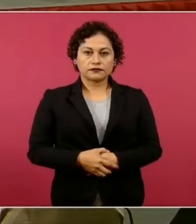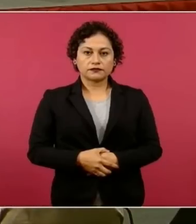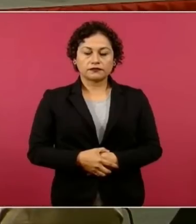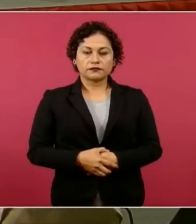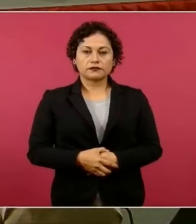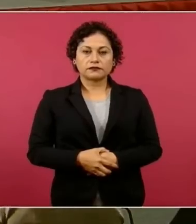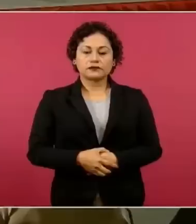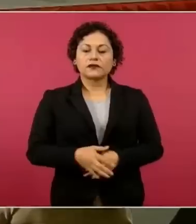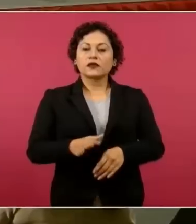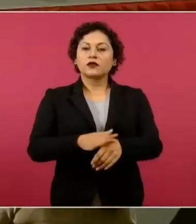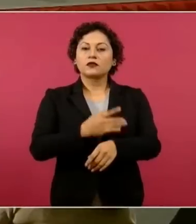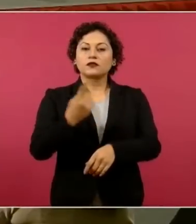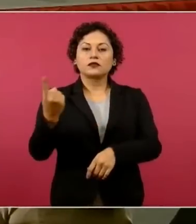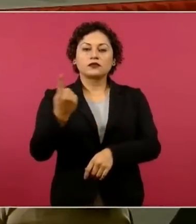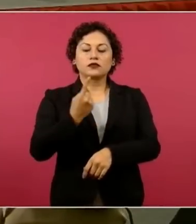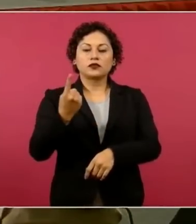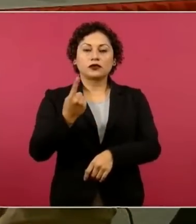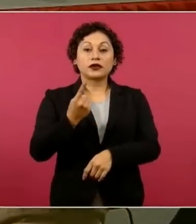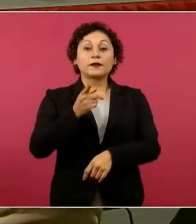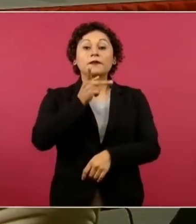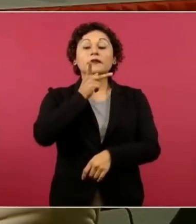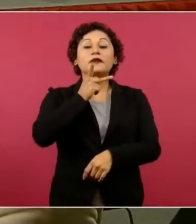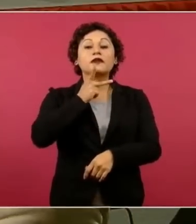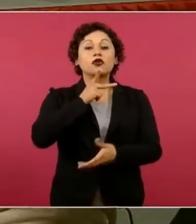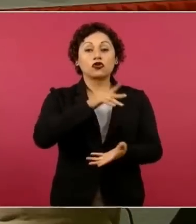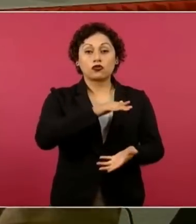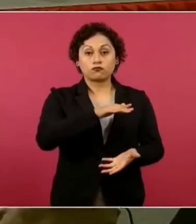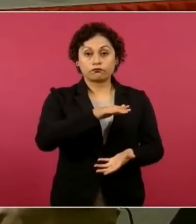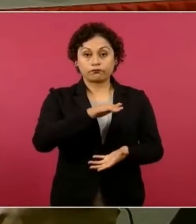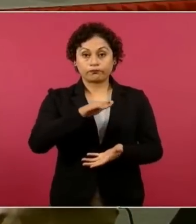aumentó el precio del petróleo crudo